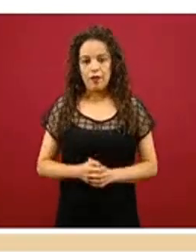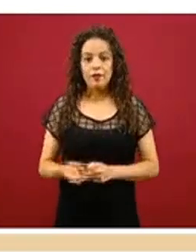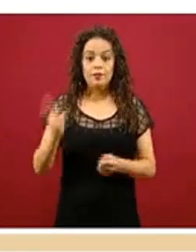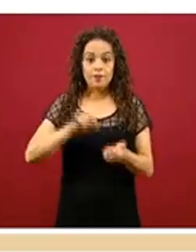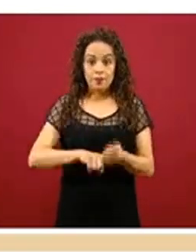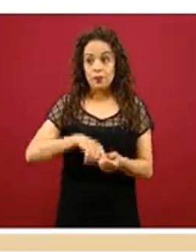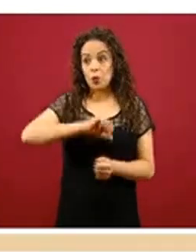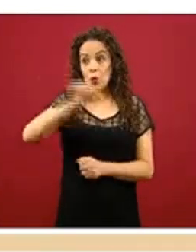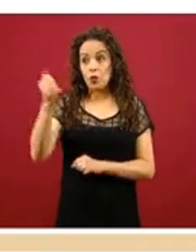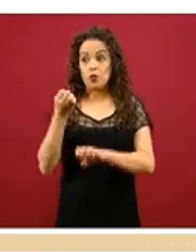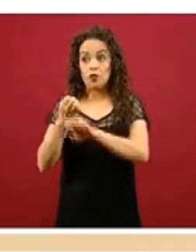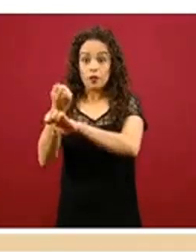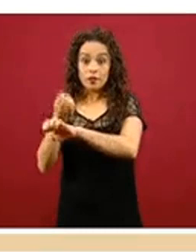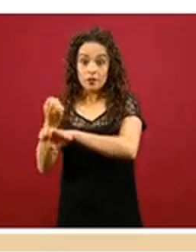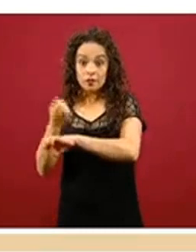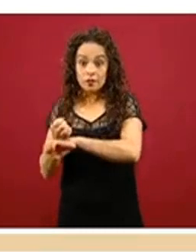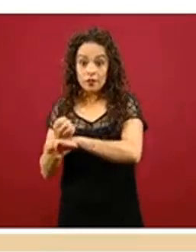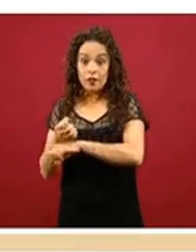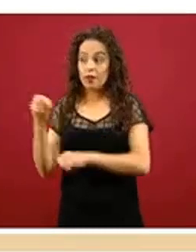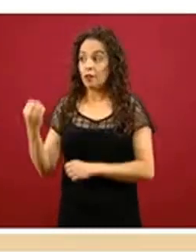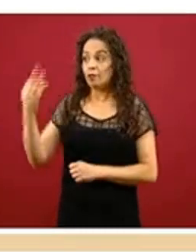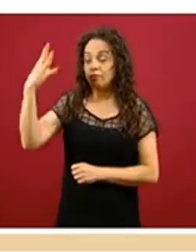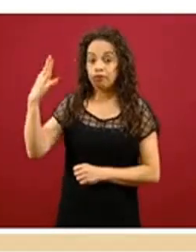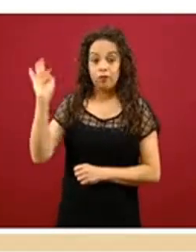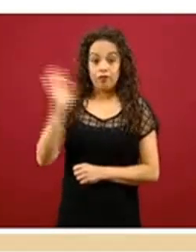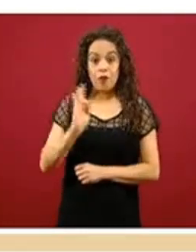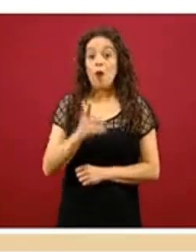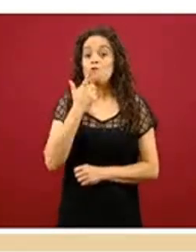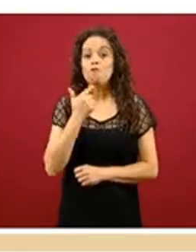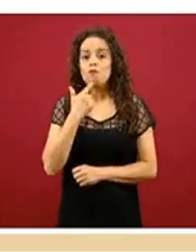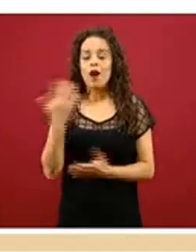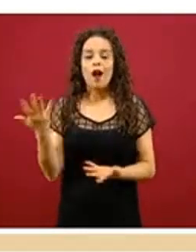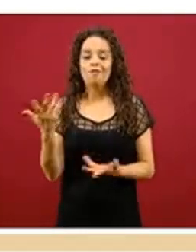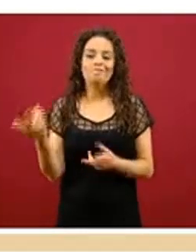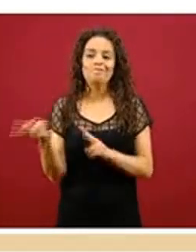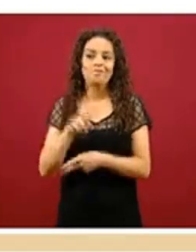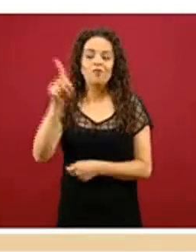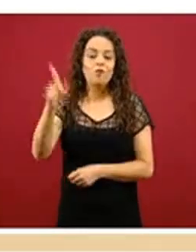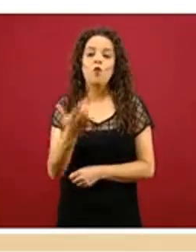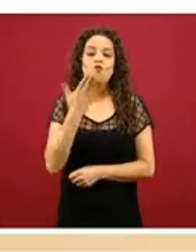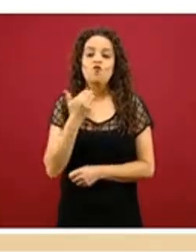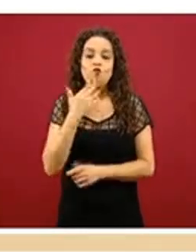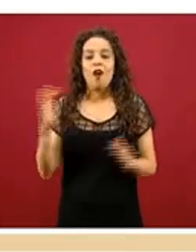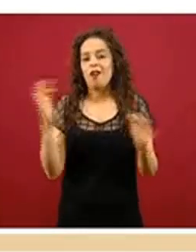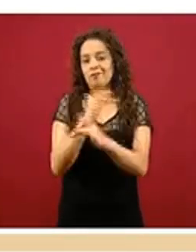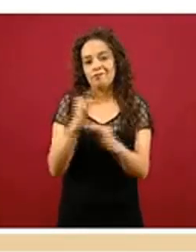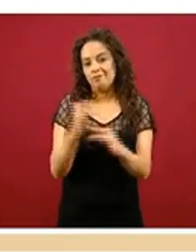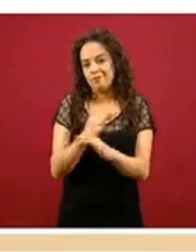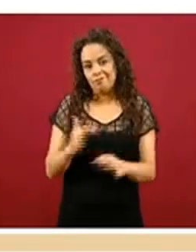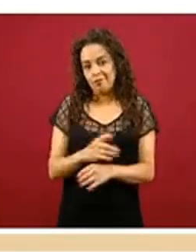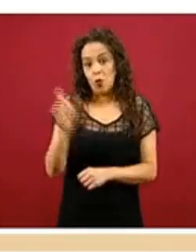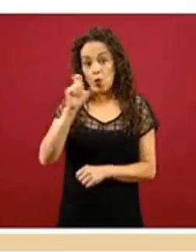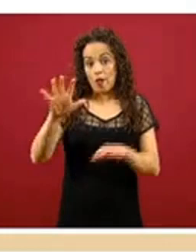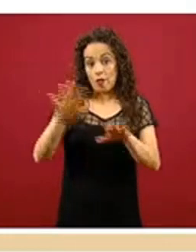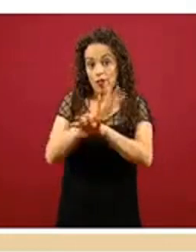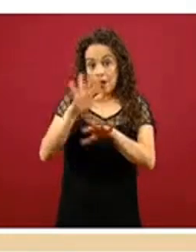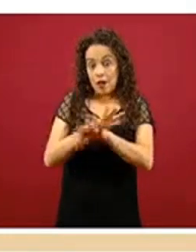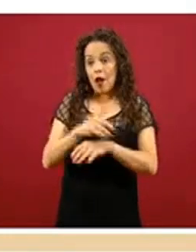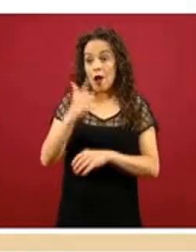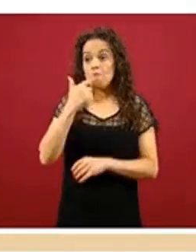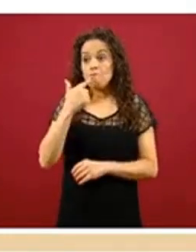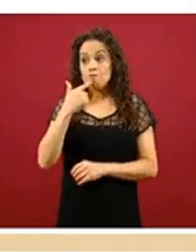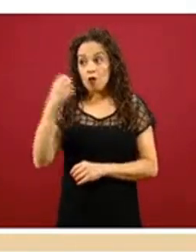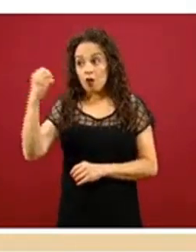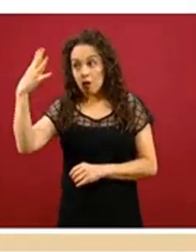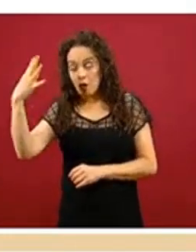los estados que se sigan manteniendo en semáforo rojo. Y quienes vayan cambiando entre naranja y rojo estarán